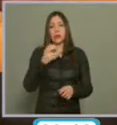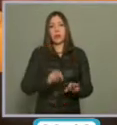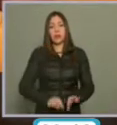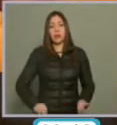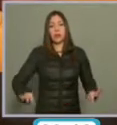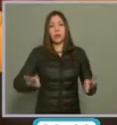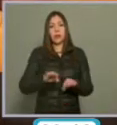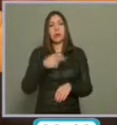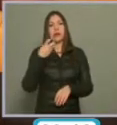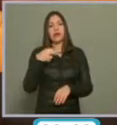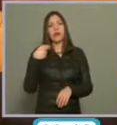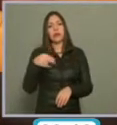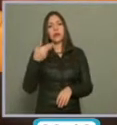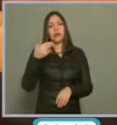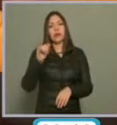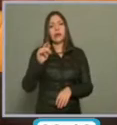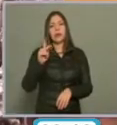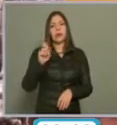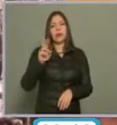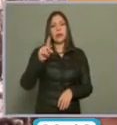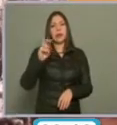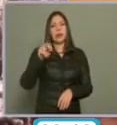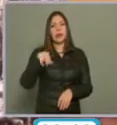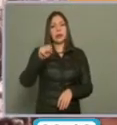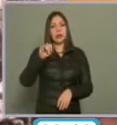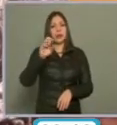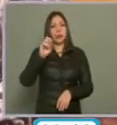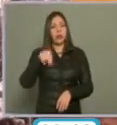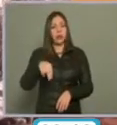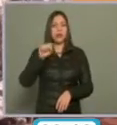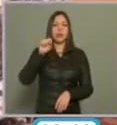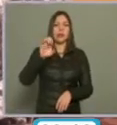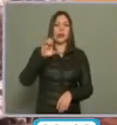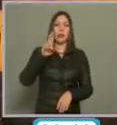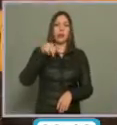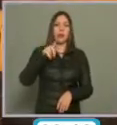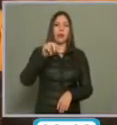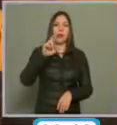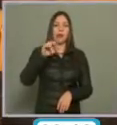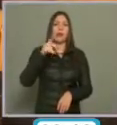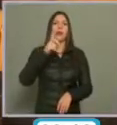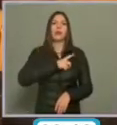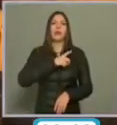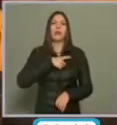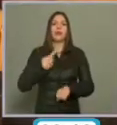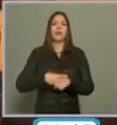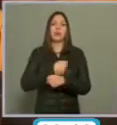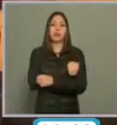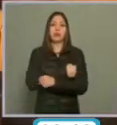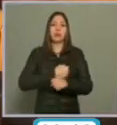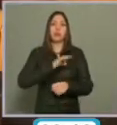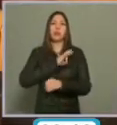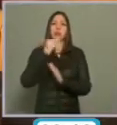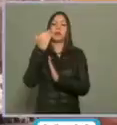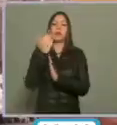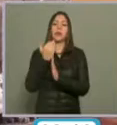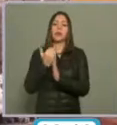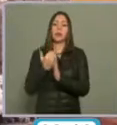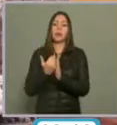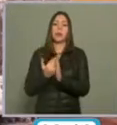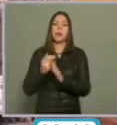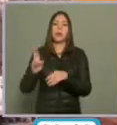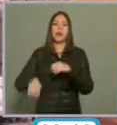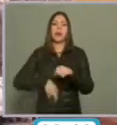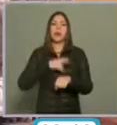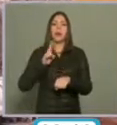una hipertensión secundaria a la obesidad, pero que puede volver a la normalidad. Súper Que importante. eso es una maravilla, Hay otras ¿no? cifras Las de maravillas